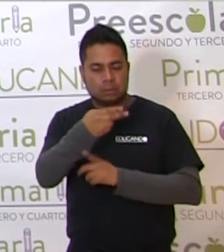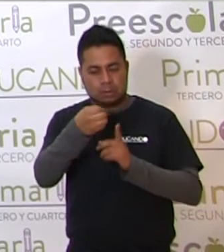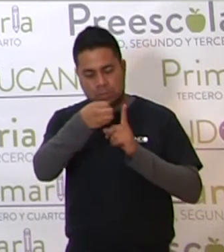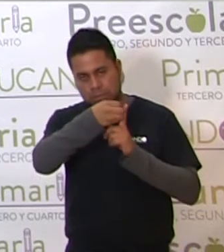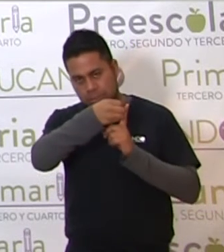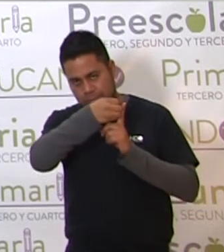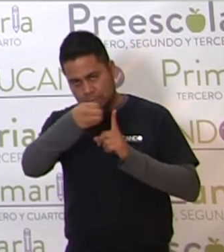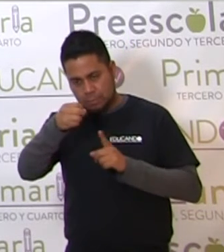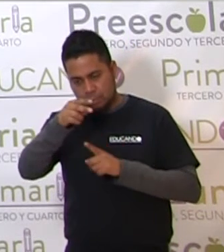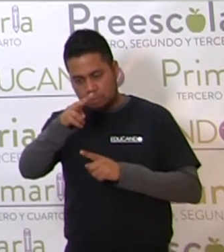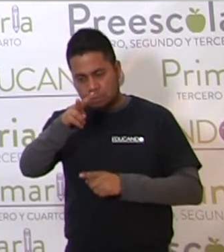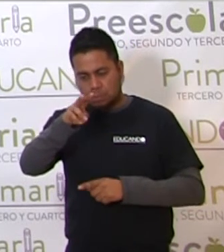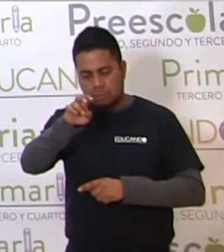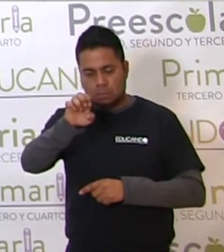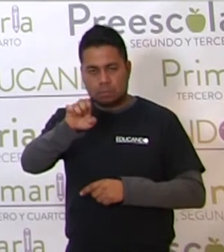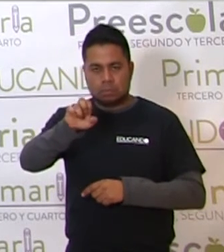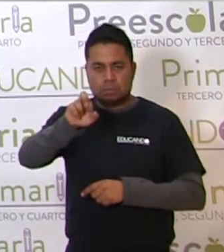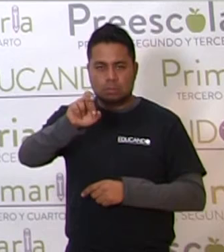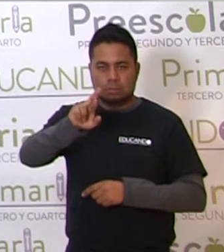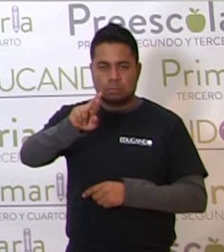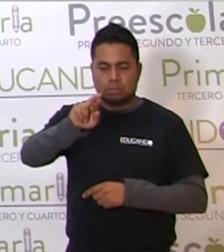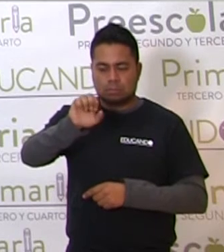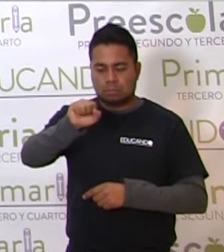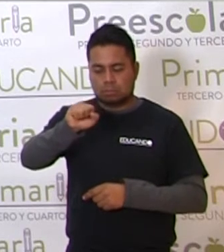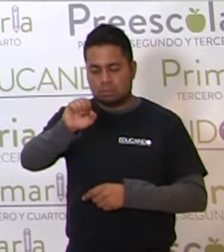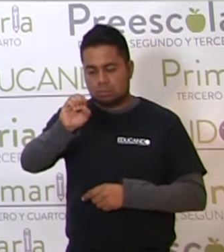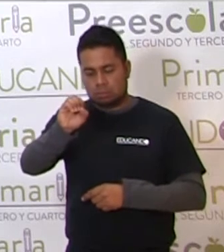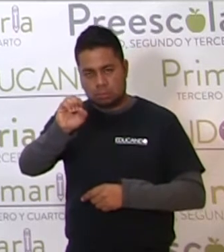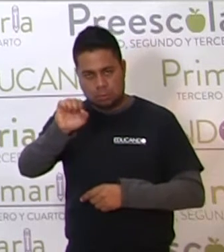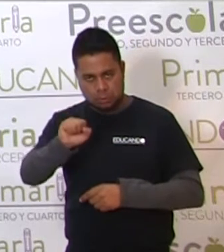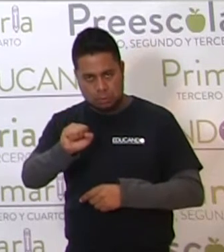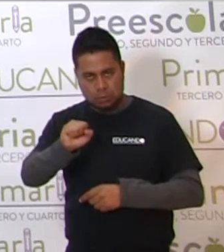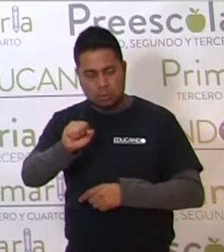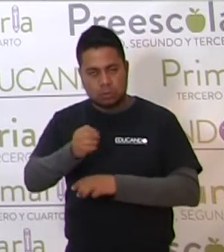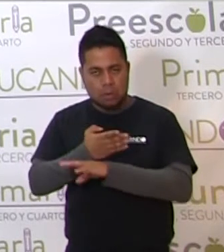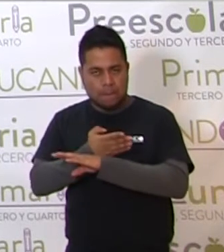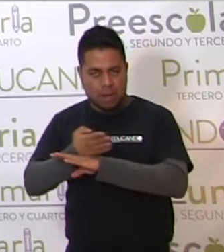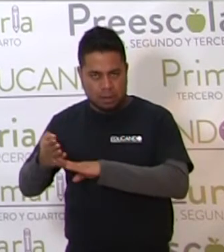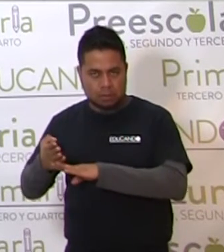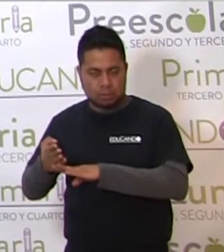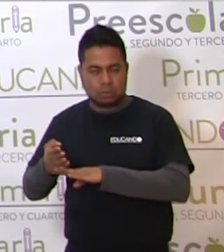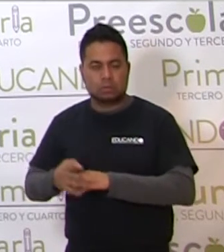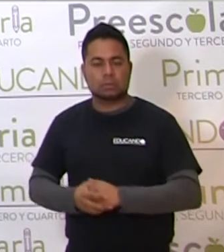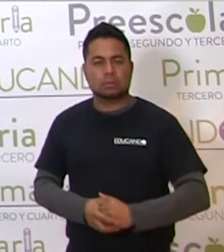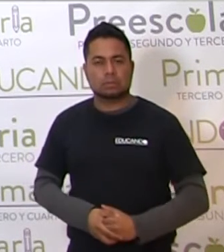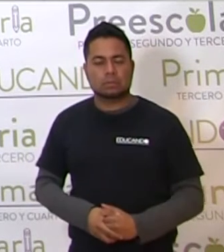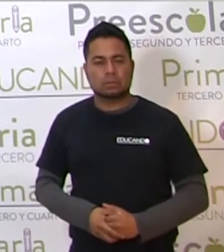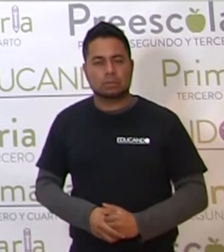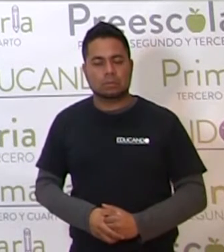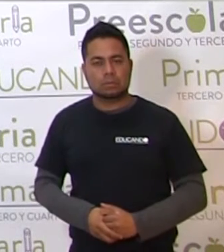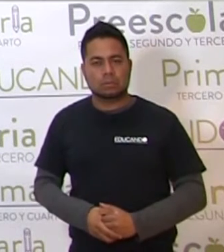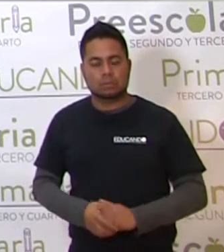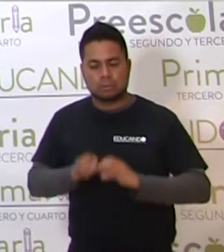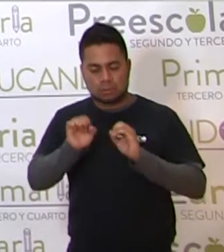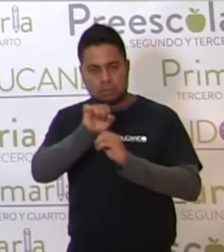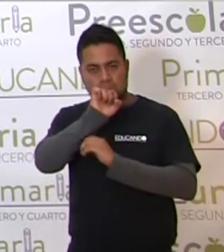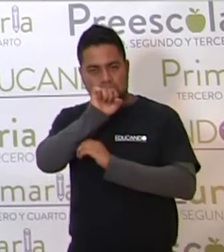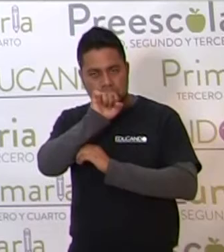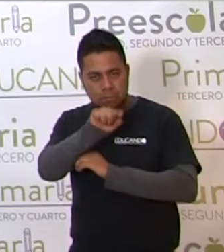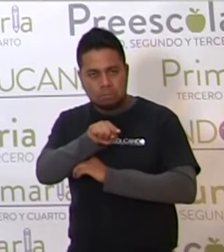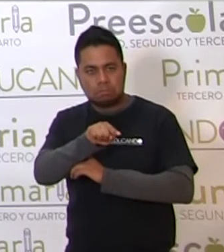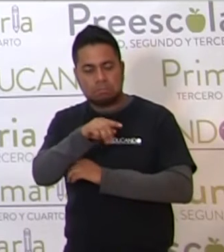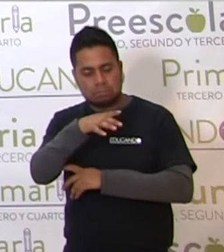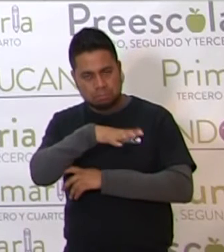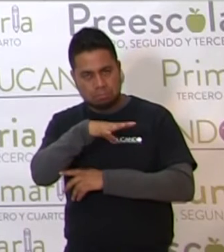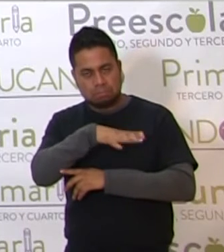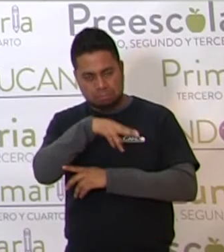versos blancos bien versos blancos o también los puedes